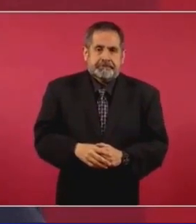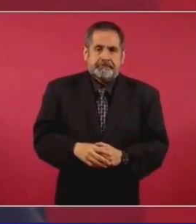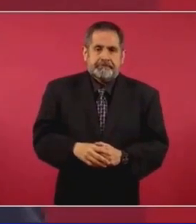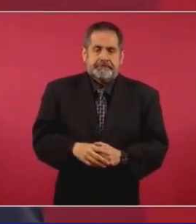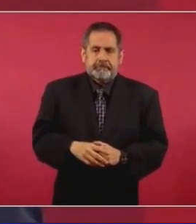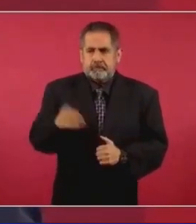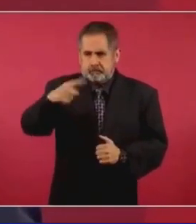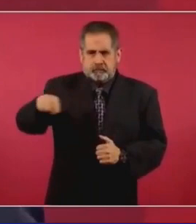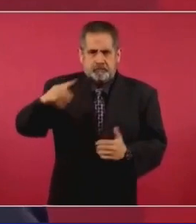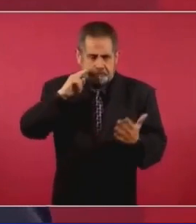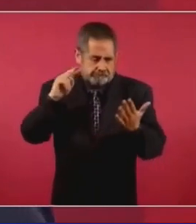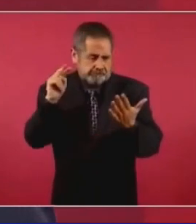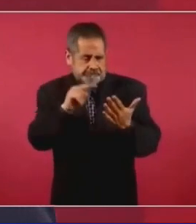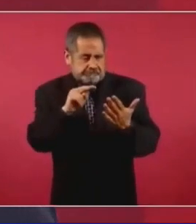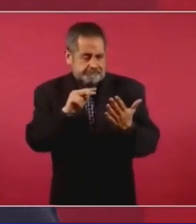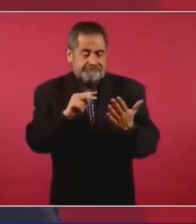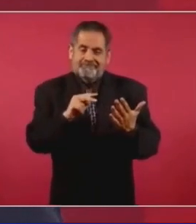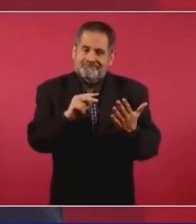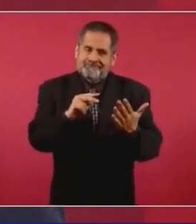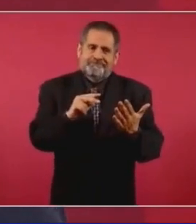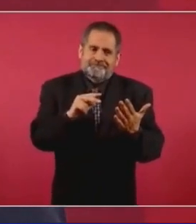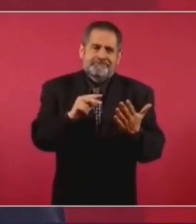que vean